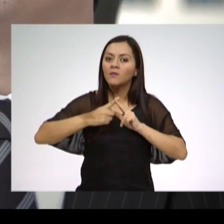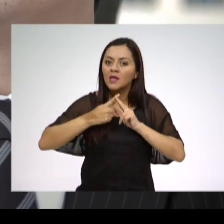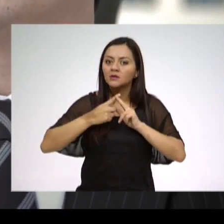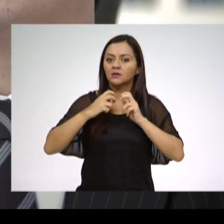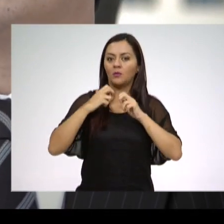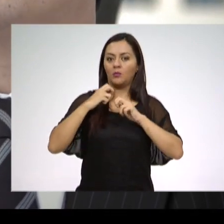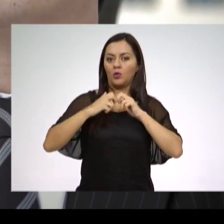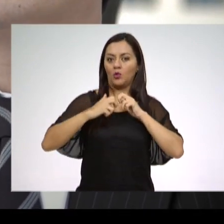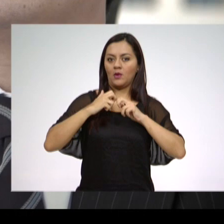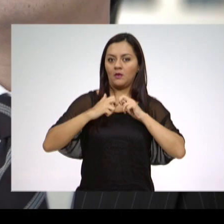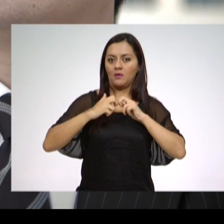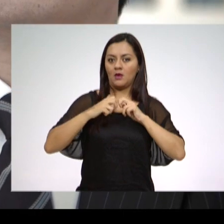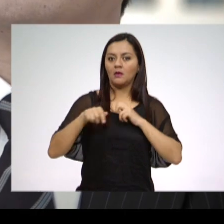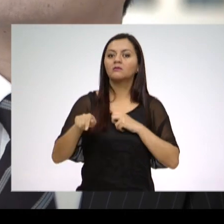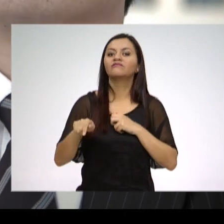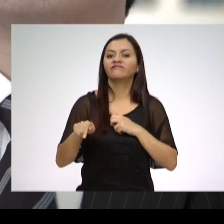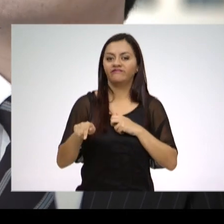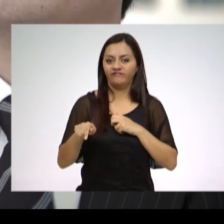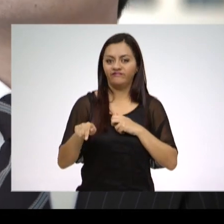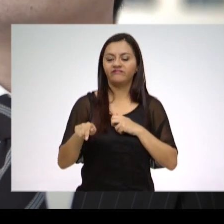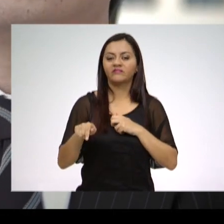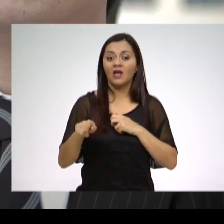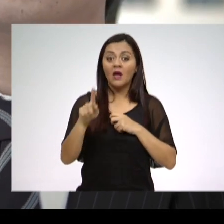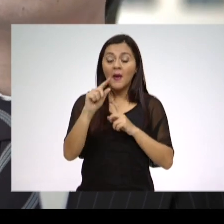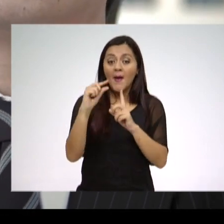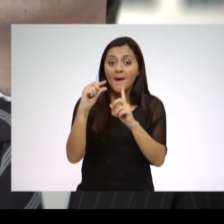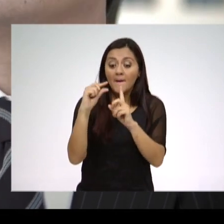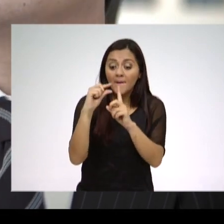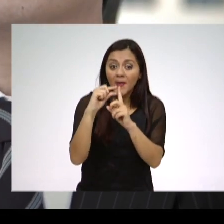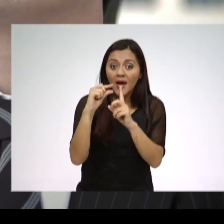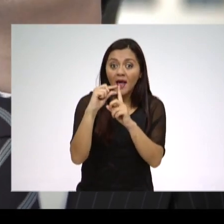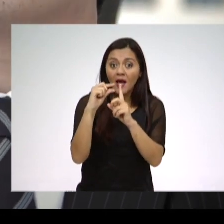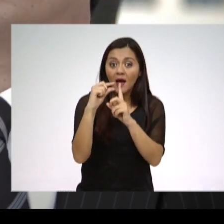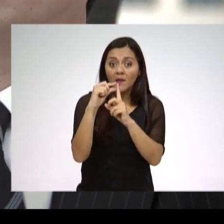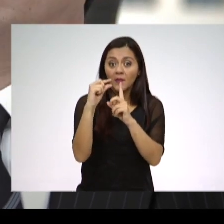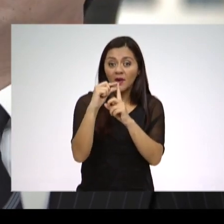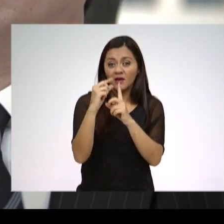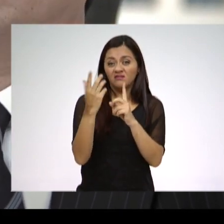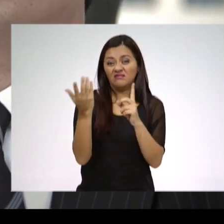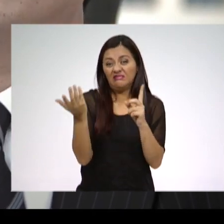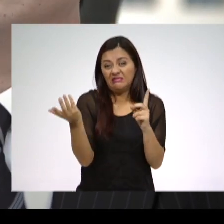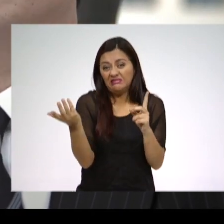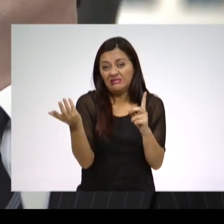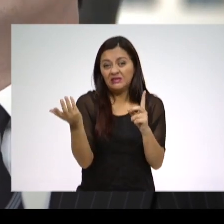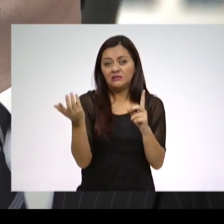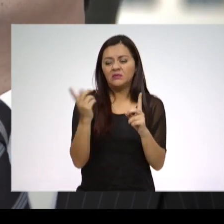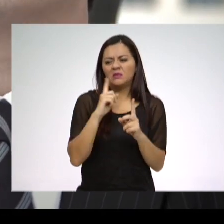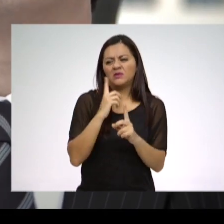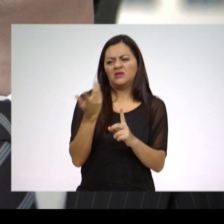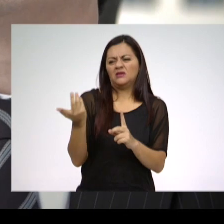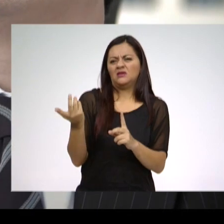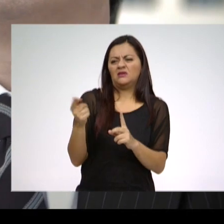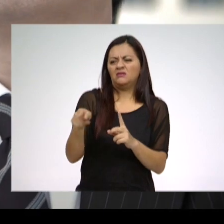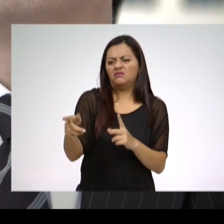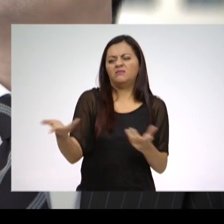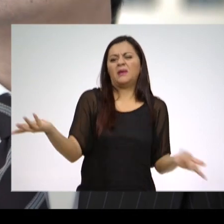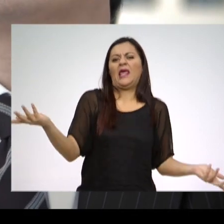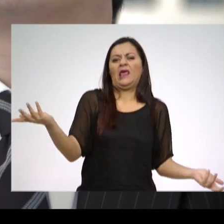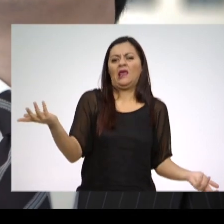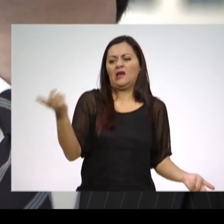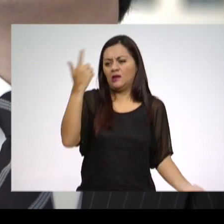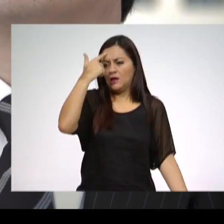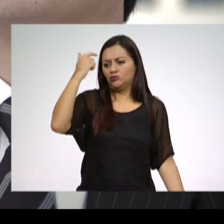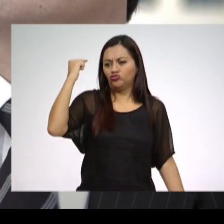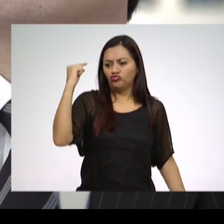violencia, porque los términos que utilizan, que muchas veces son soeces entre ellos,